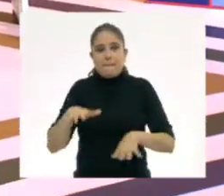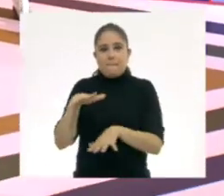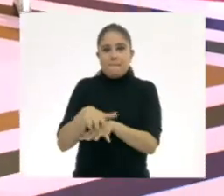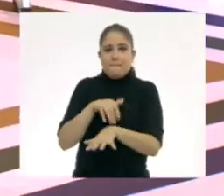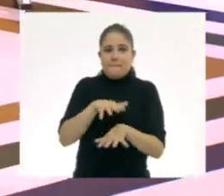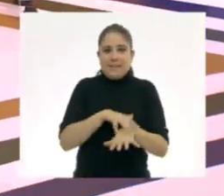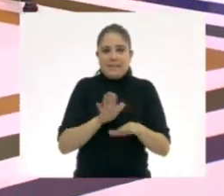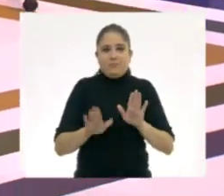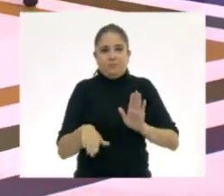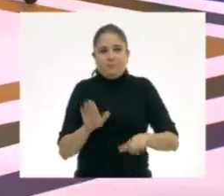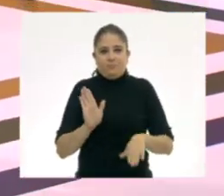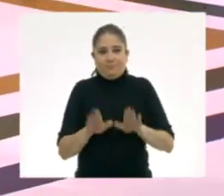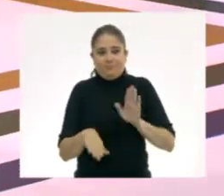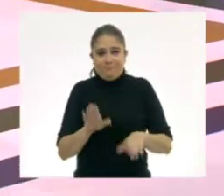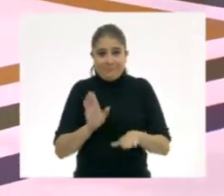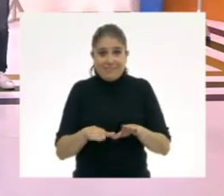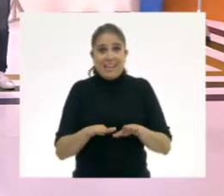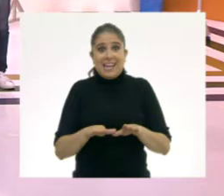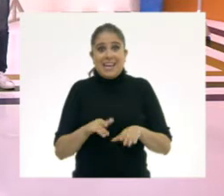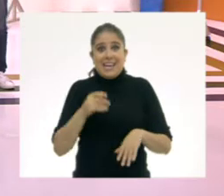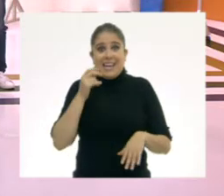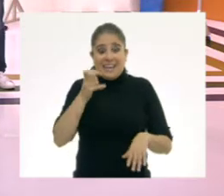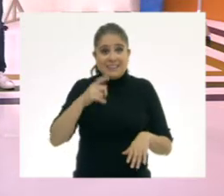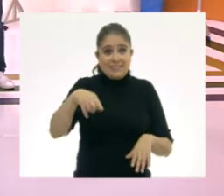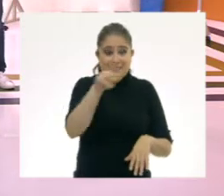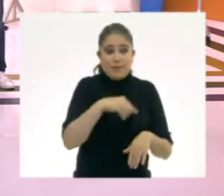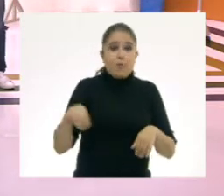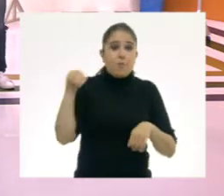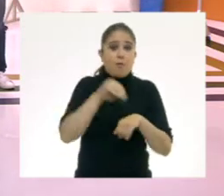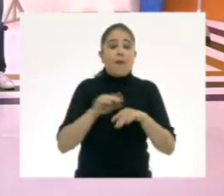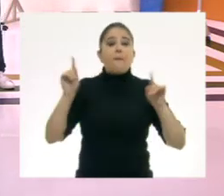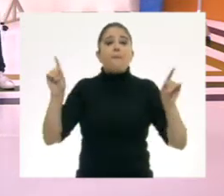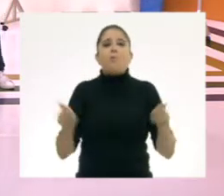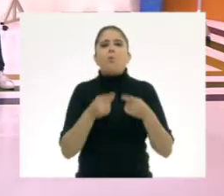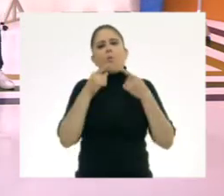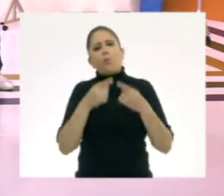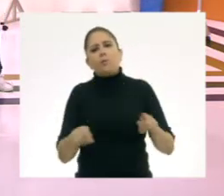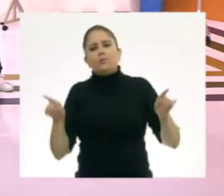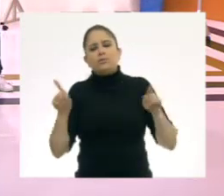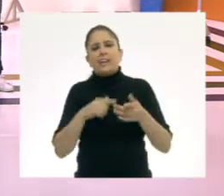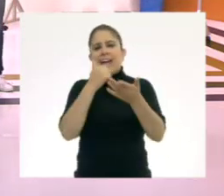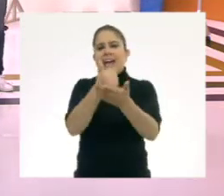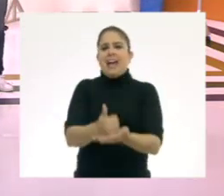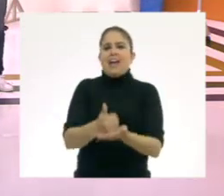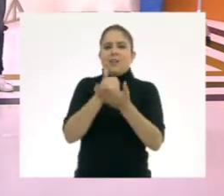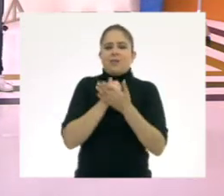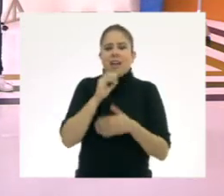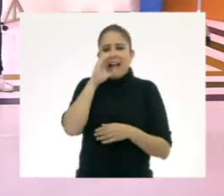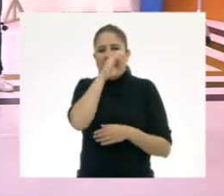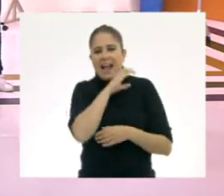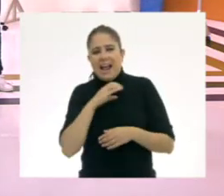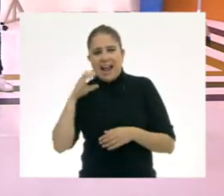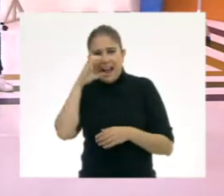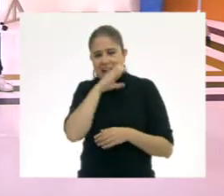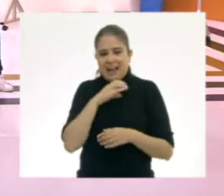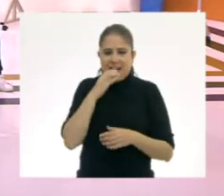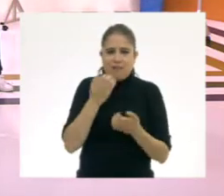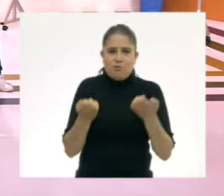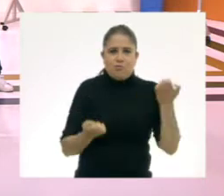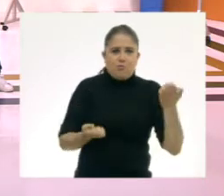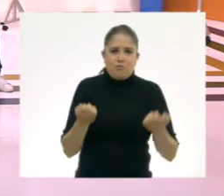los pies, ¿sí? Y para esto vamos a poner una música que nos ayude a calentar. Muy